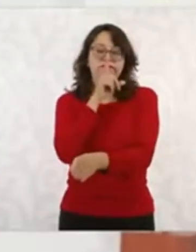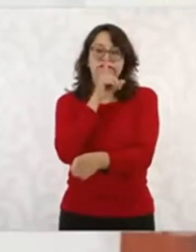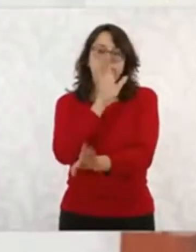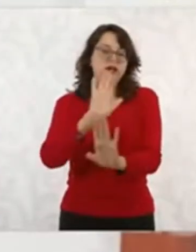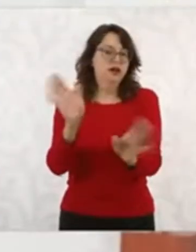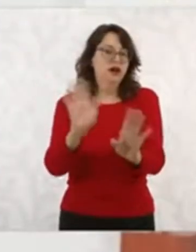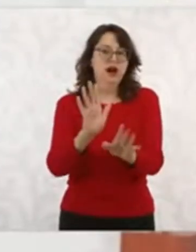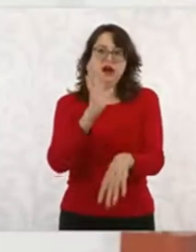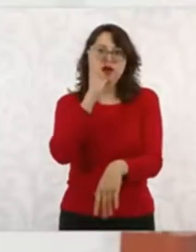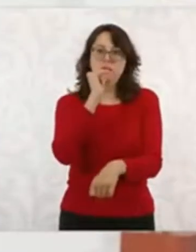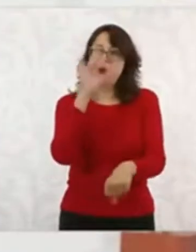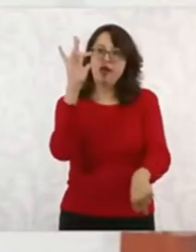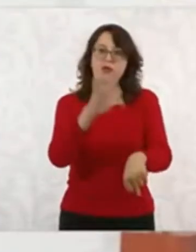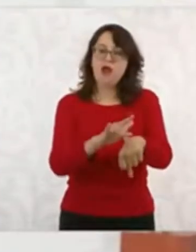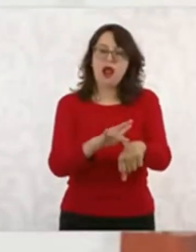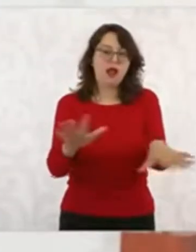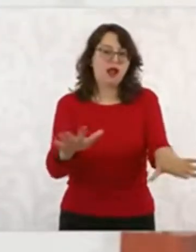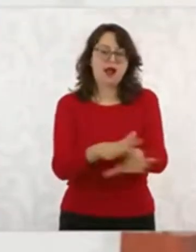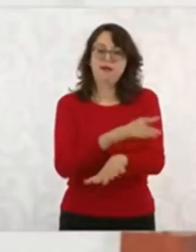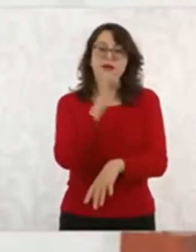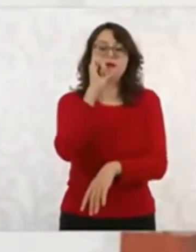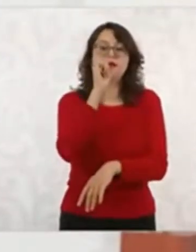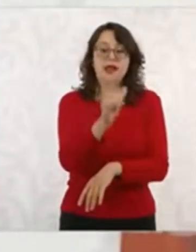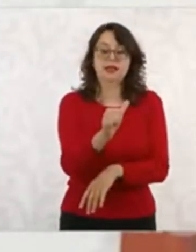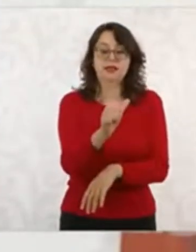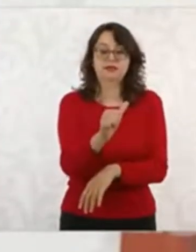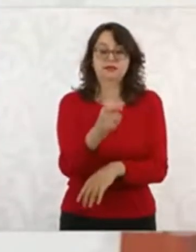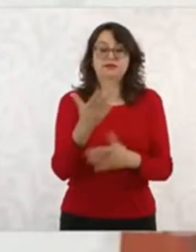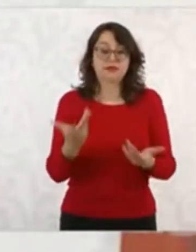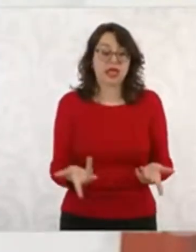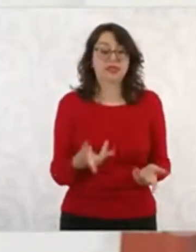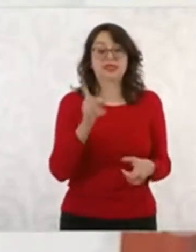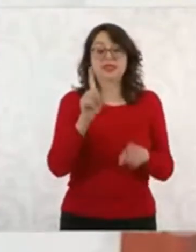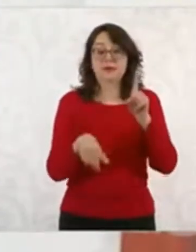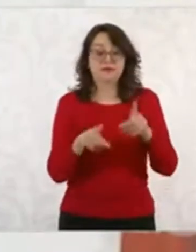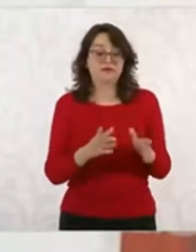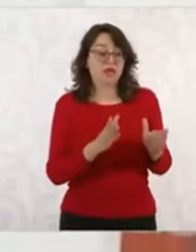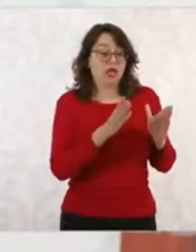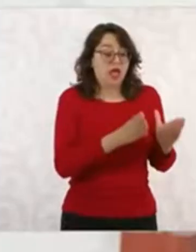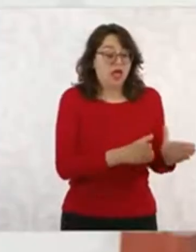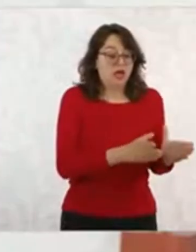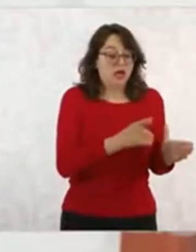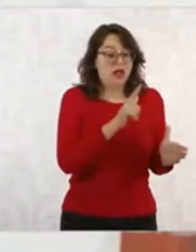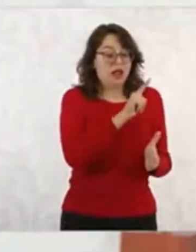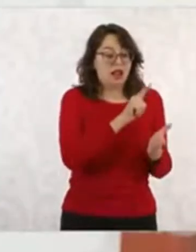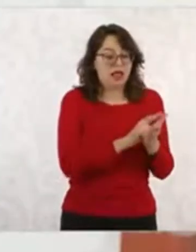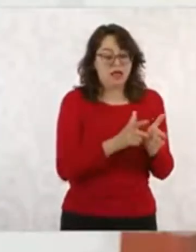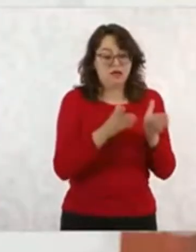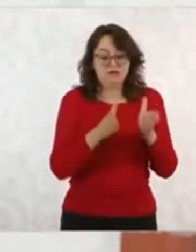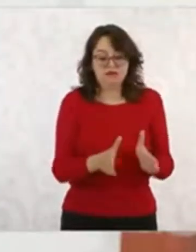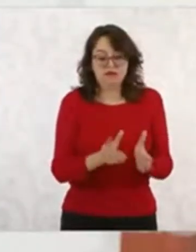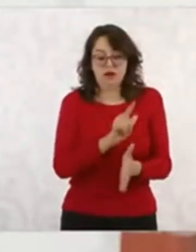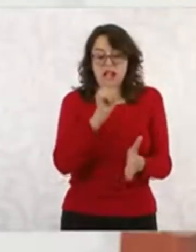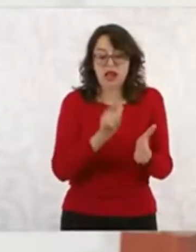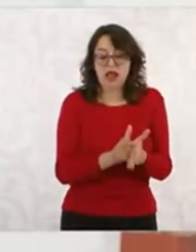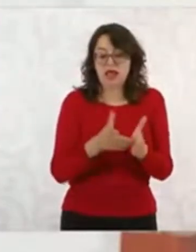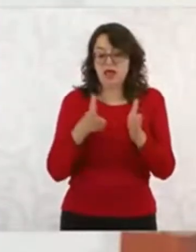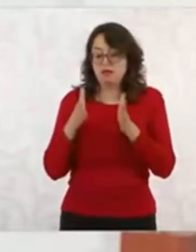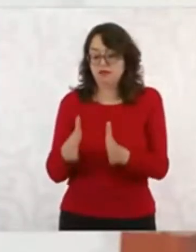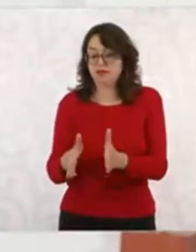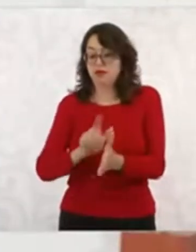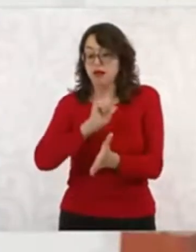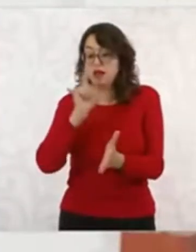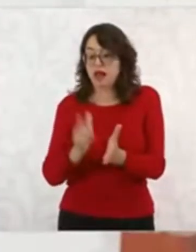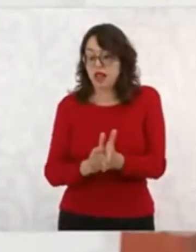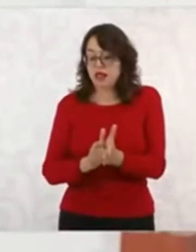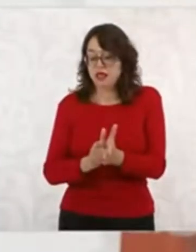su actuación. La regla general es que cada actuación en un juicio se rija por las leyes vigentes en el momento de esta